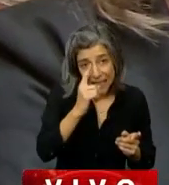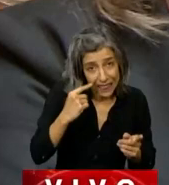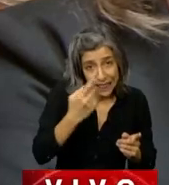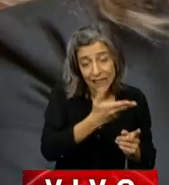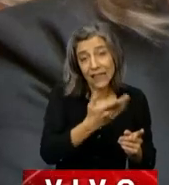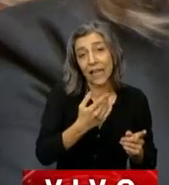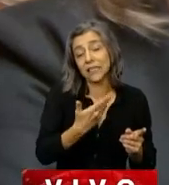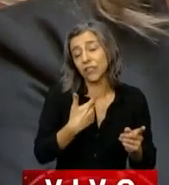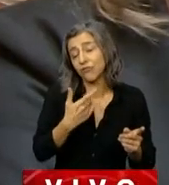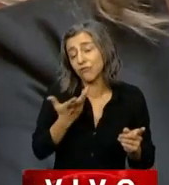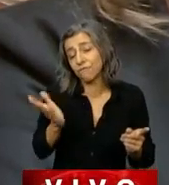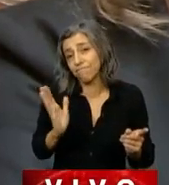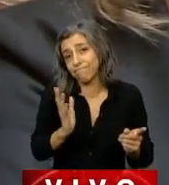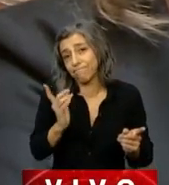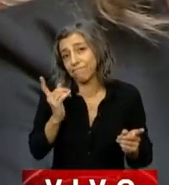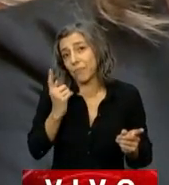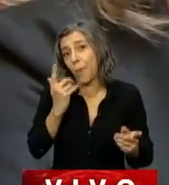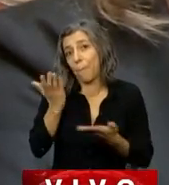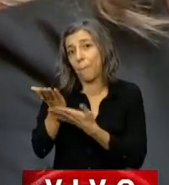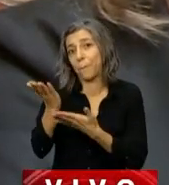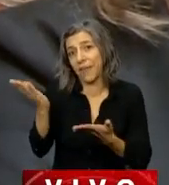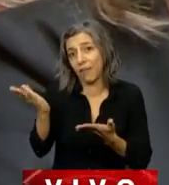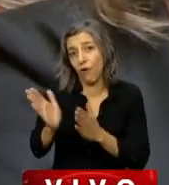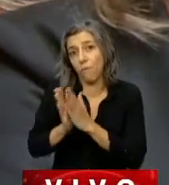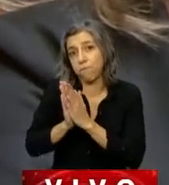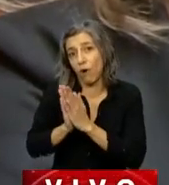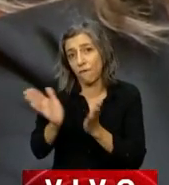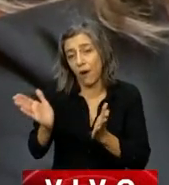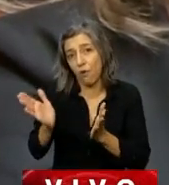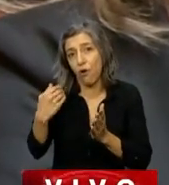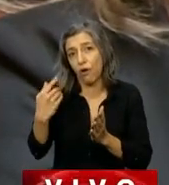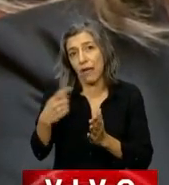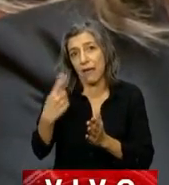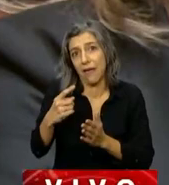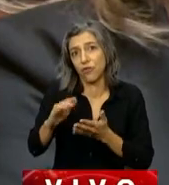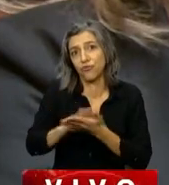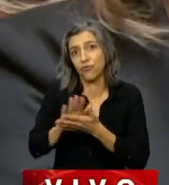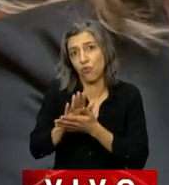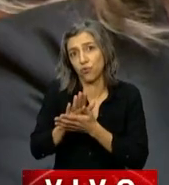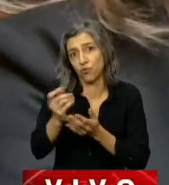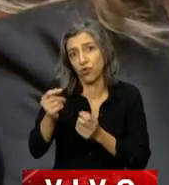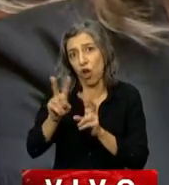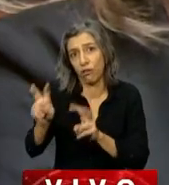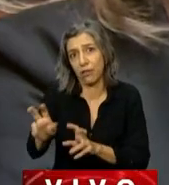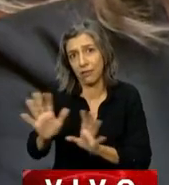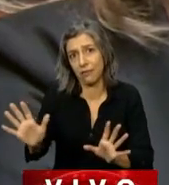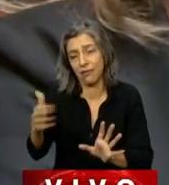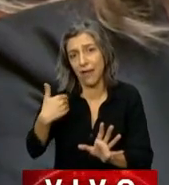la Corte Suprema de Justicia de la Nación, que empecemos a enmendar las barrabasadas que se hicieron. Señor presidente, claro